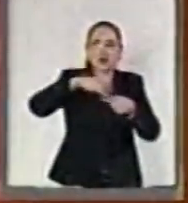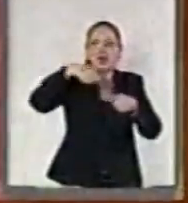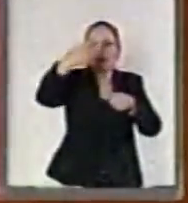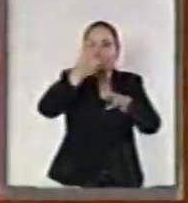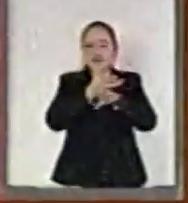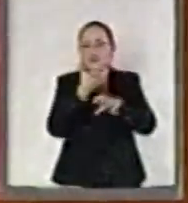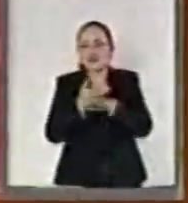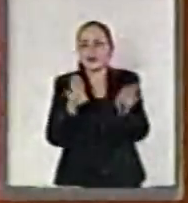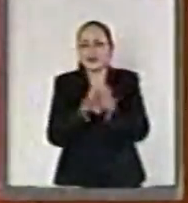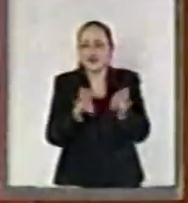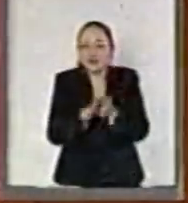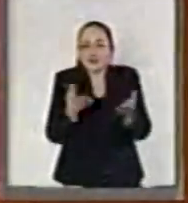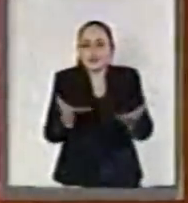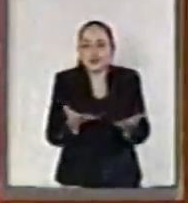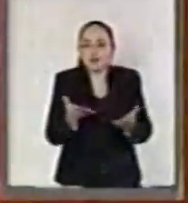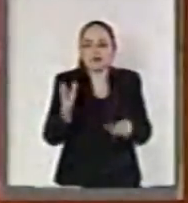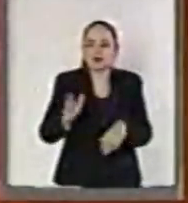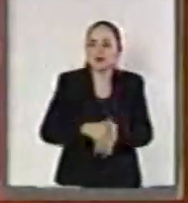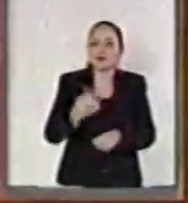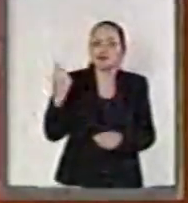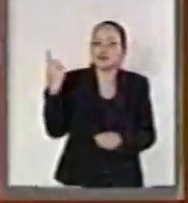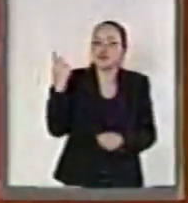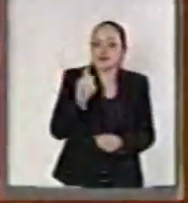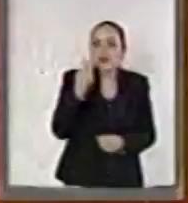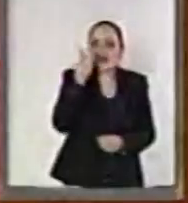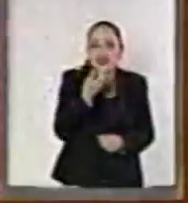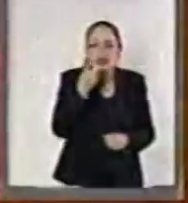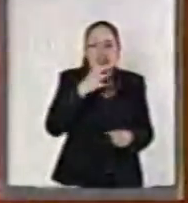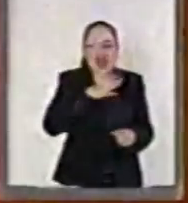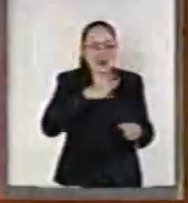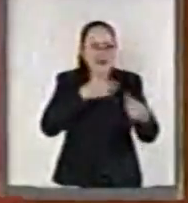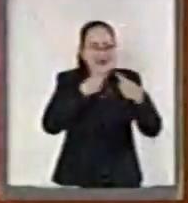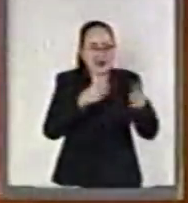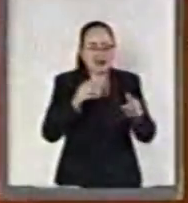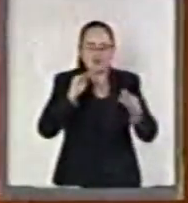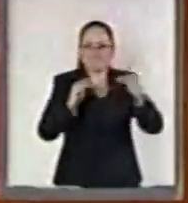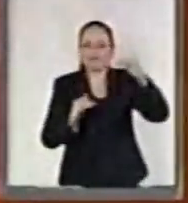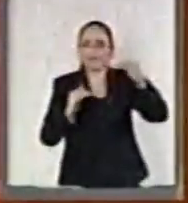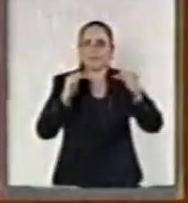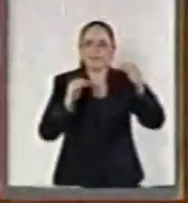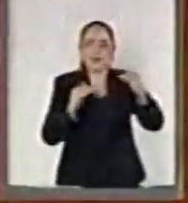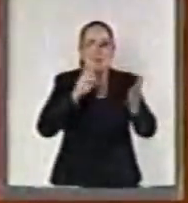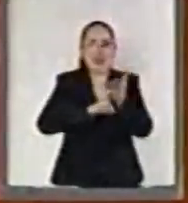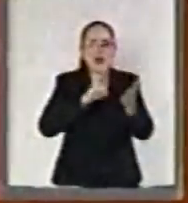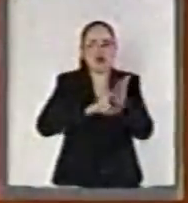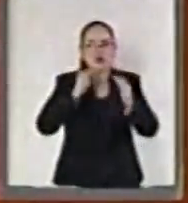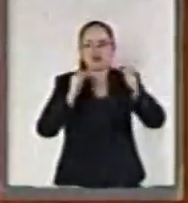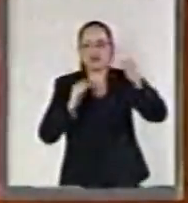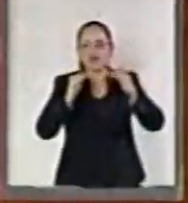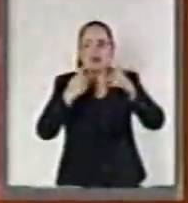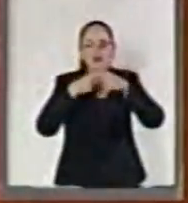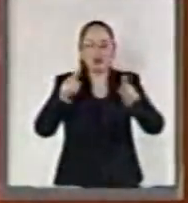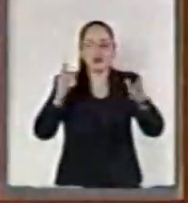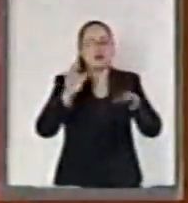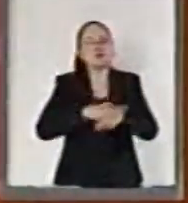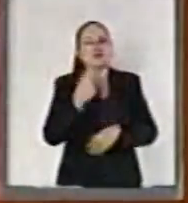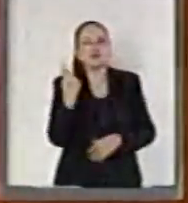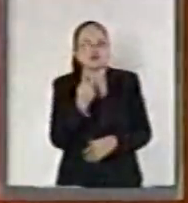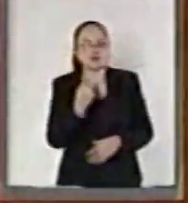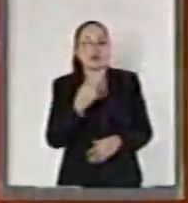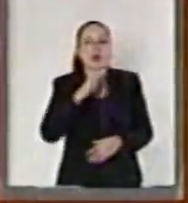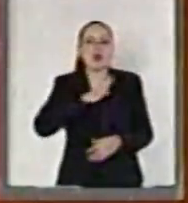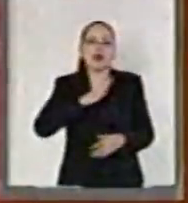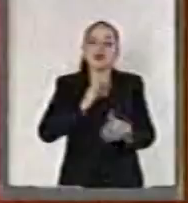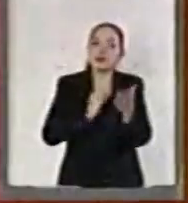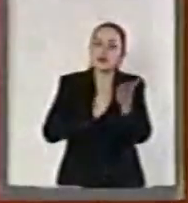cabe preguntarse por qué esta inmensa diferencia entre uno y otro precios. Por una decisión